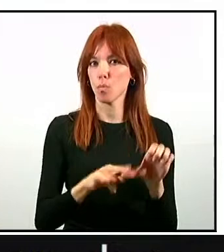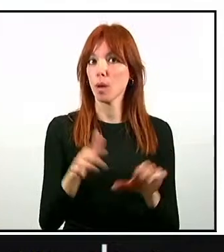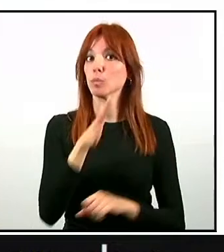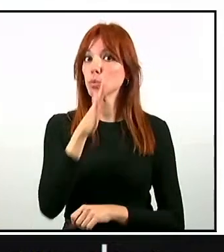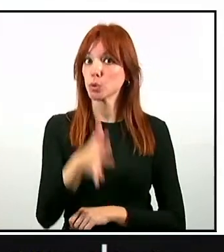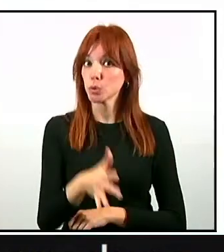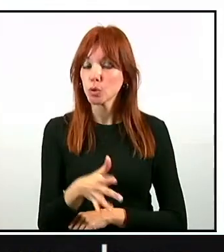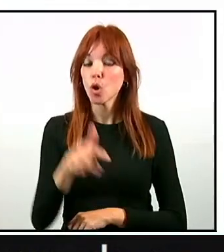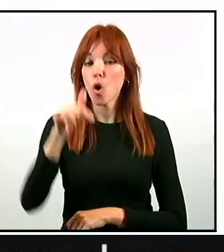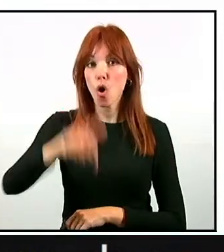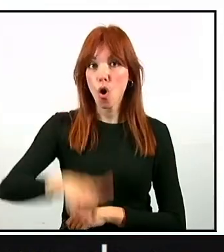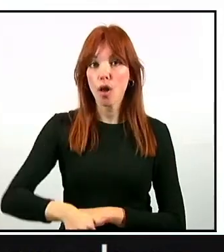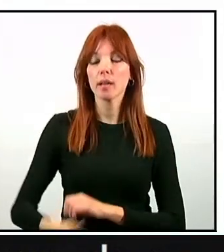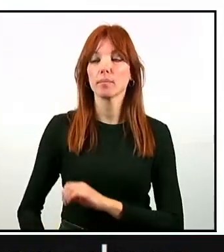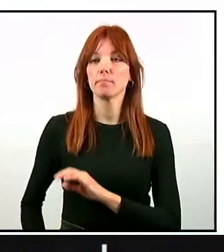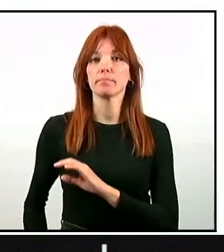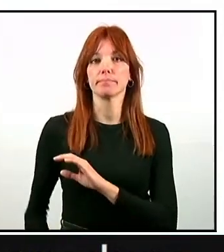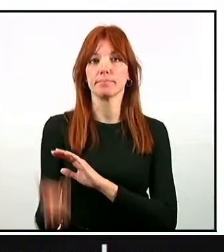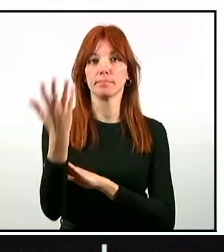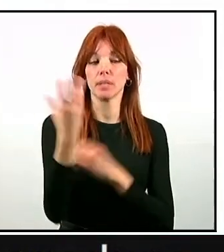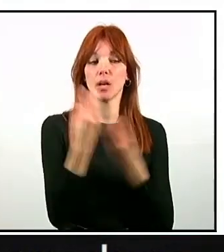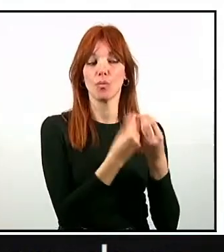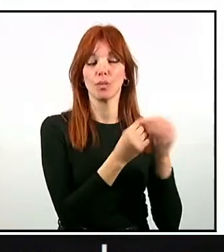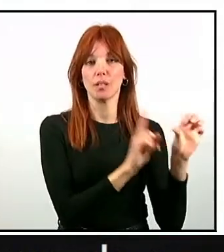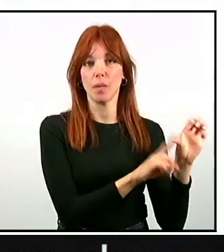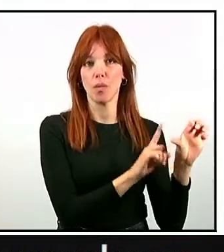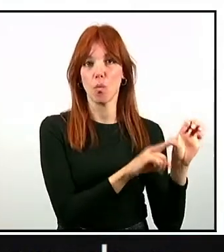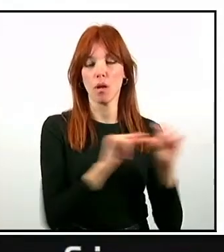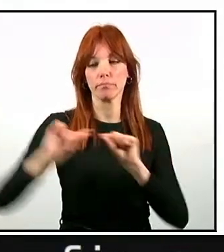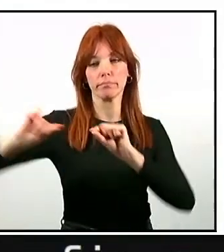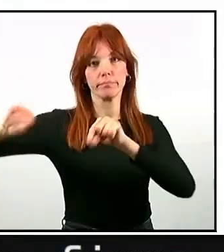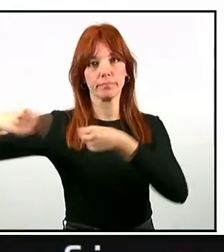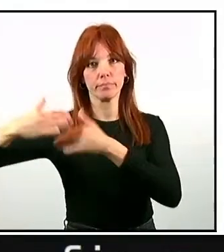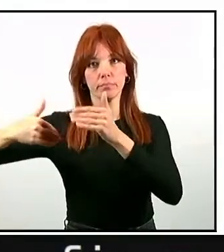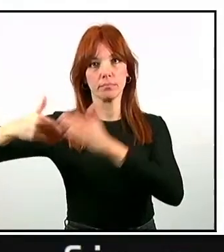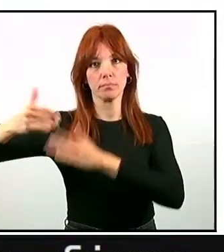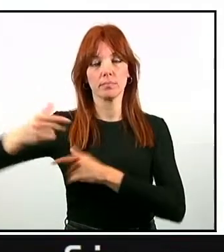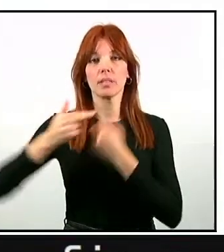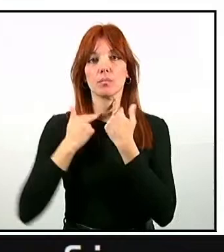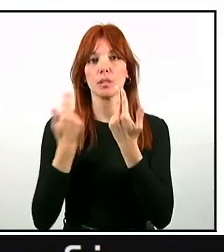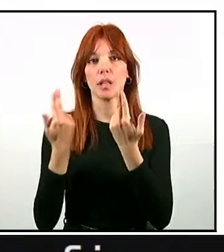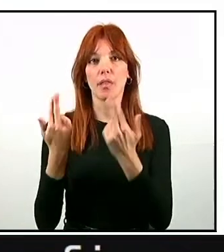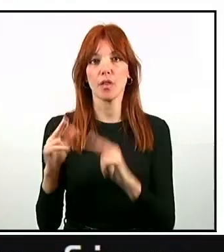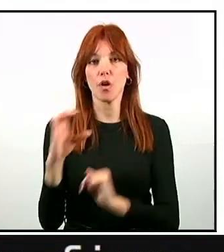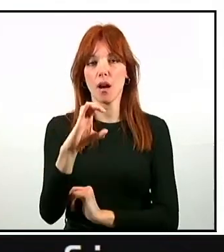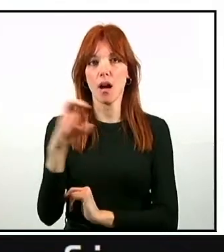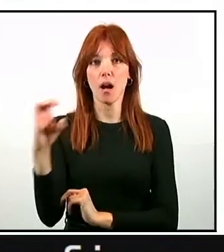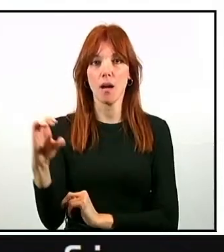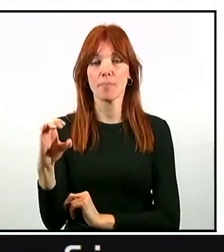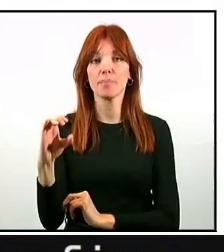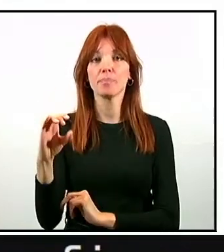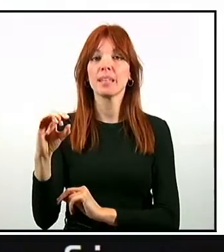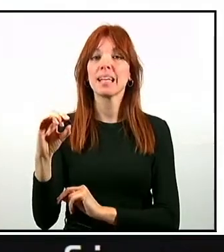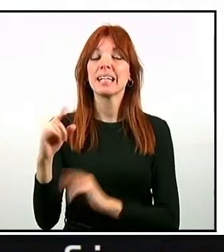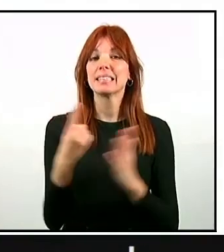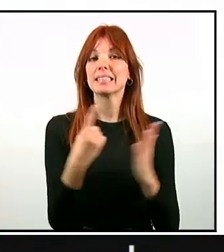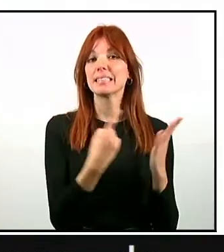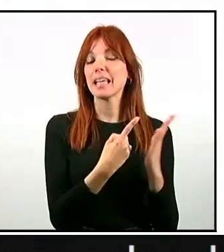eso, hoy la Junta de Extremadura firma un convenio con la Diputación de Cáceres de